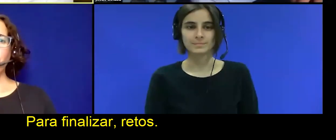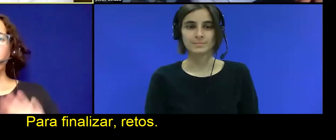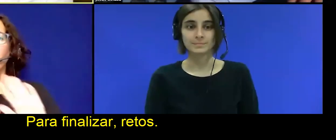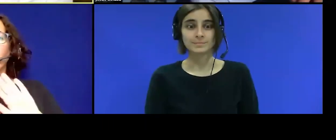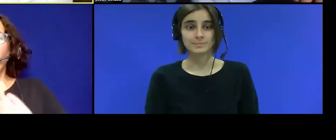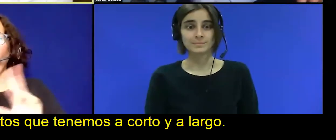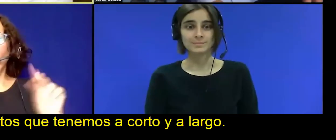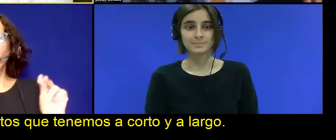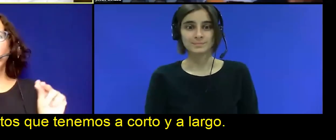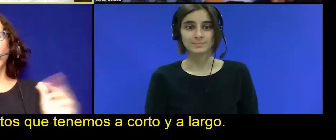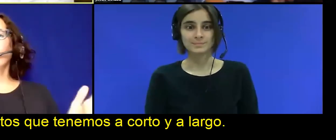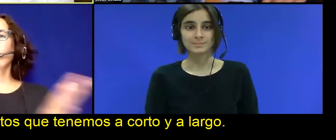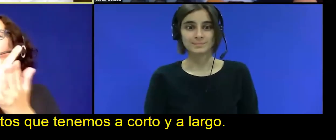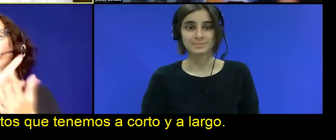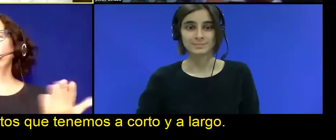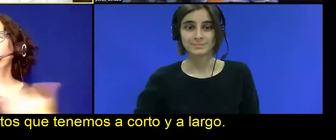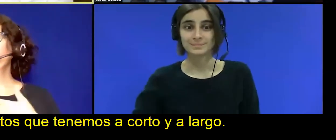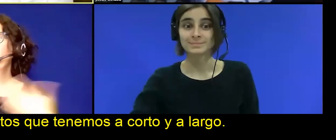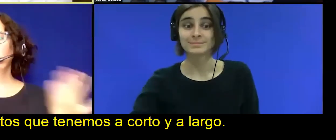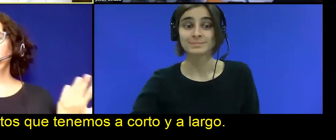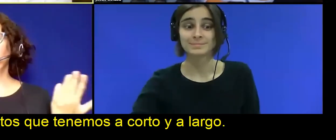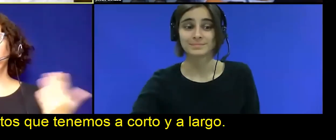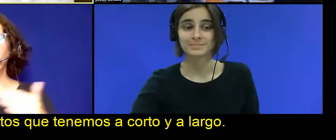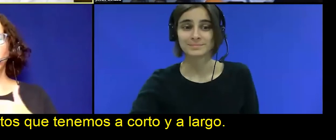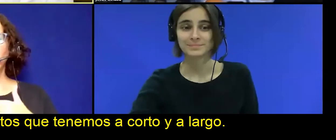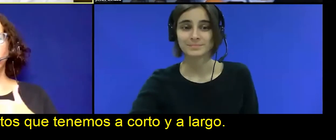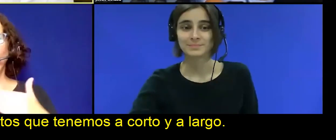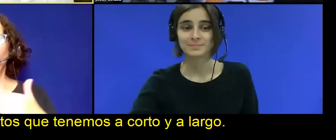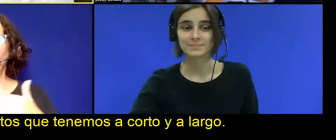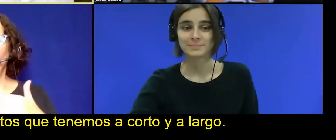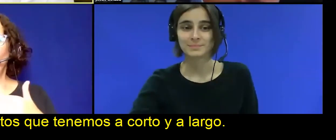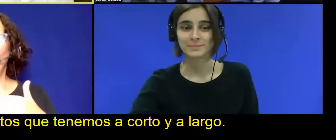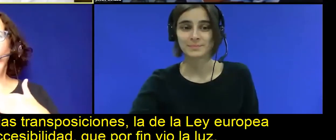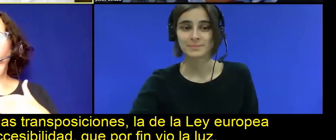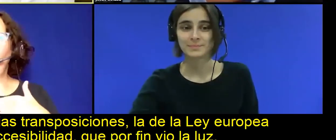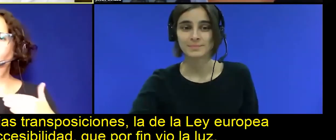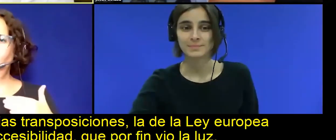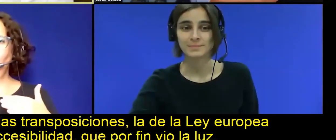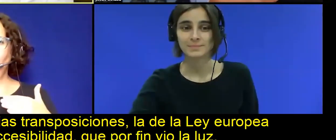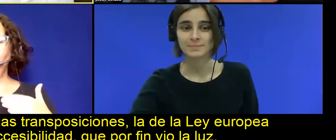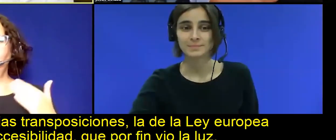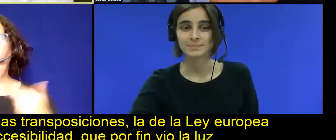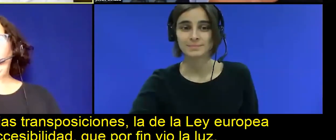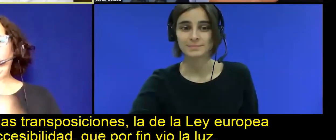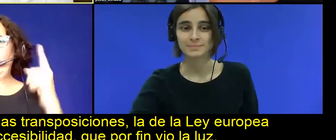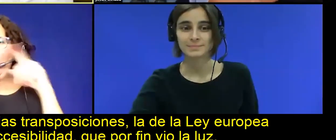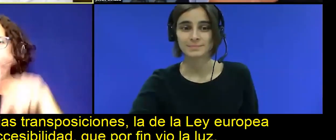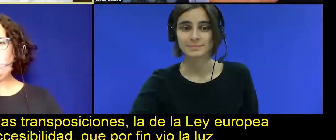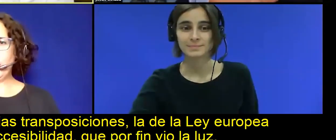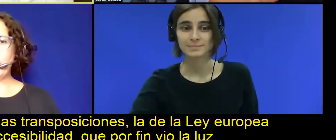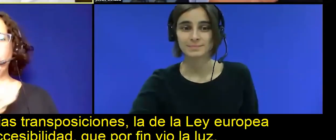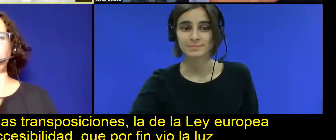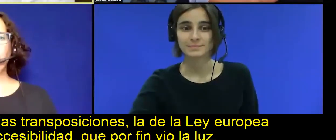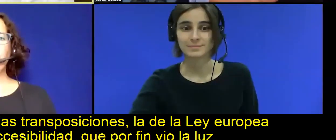retos. Los retos que tenemos a corto y a largo. Tenemos varias transposiciones. Tenemos la transposición